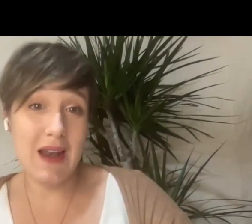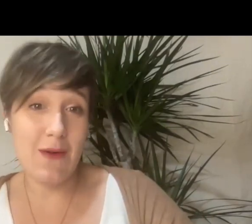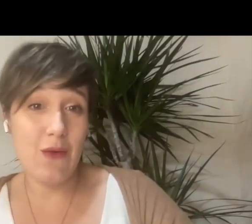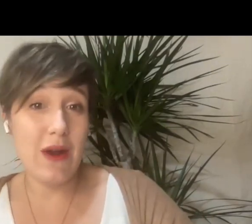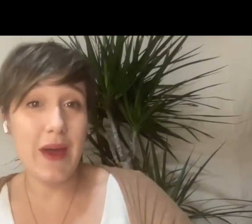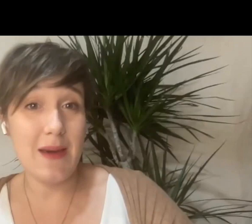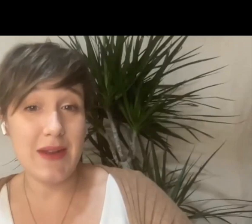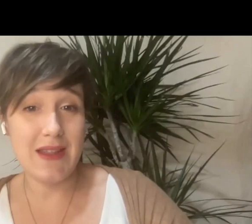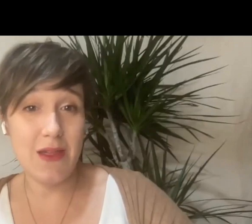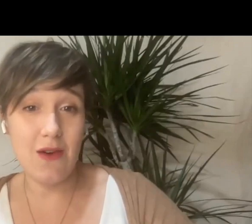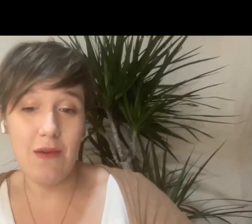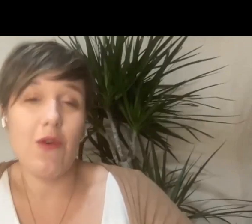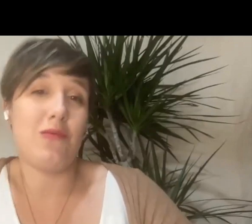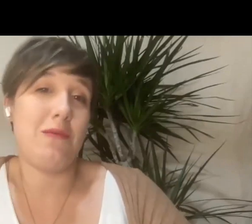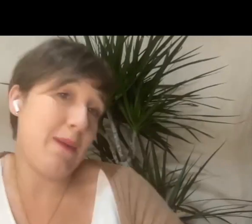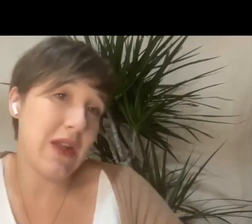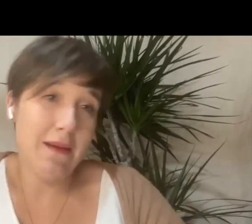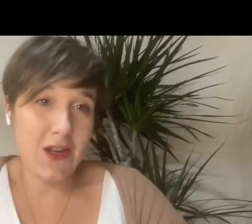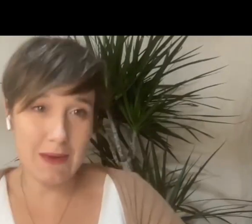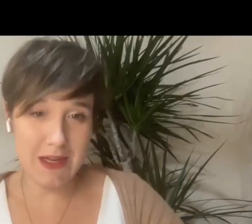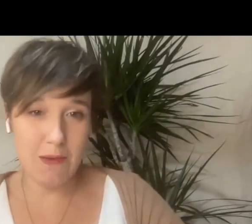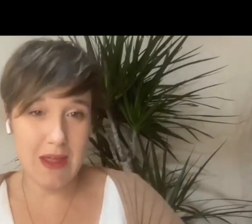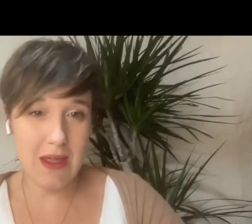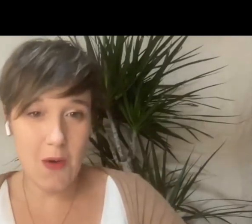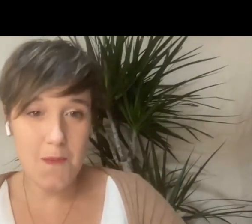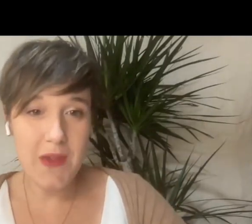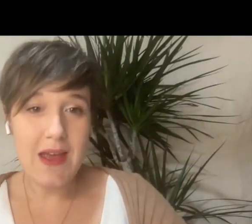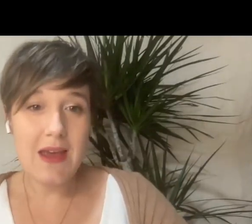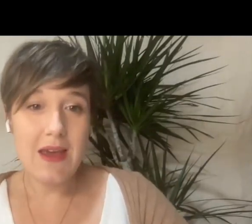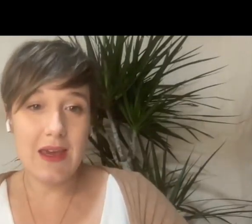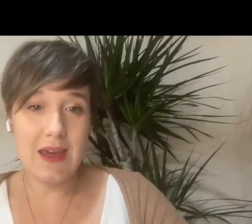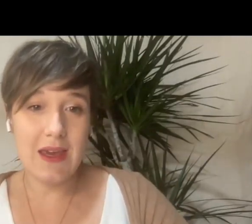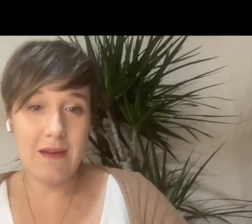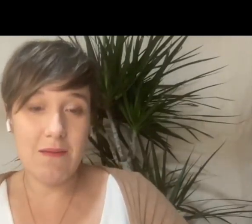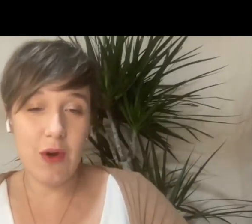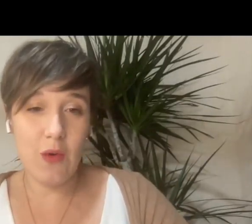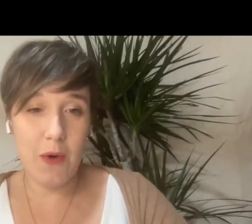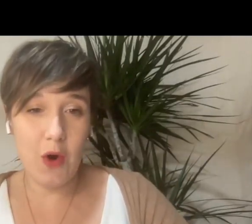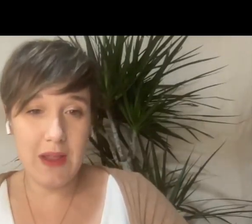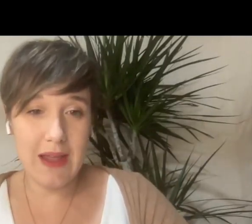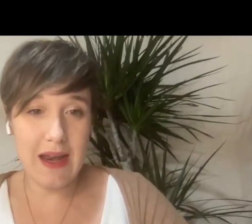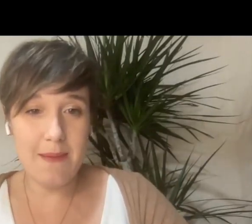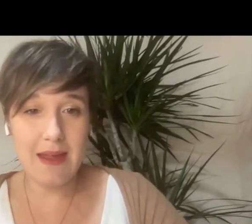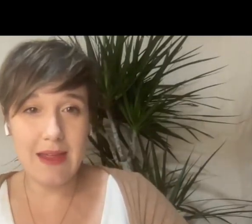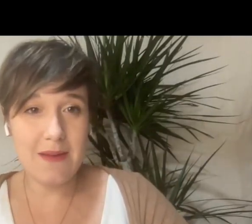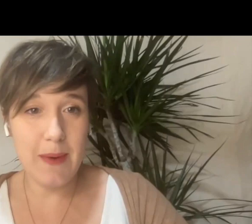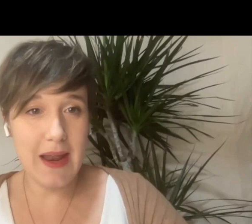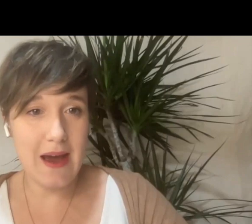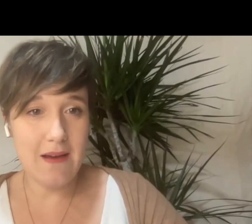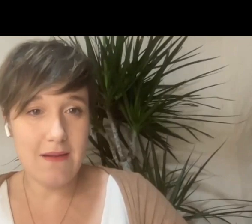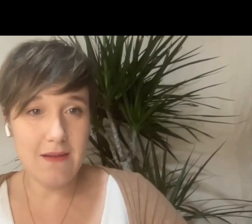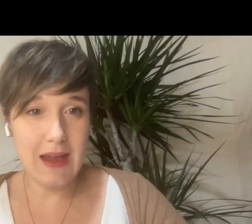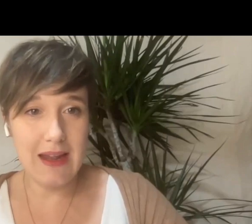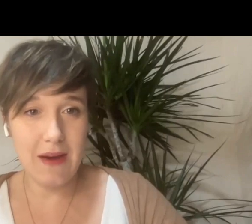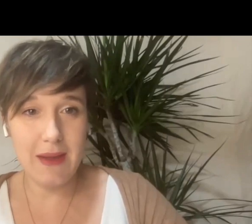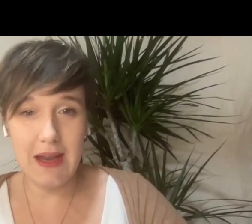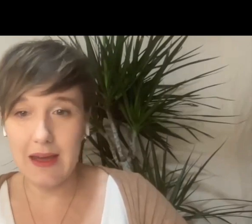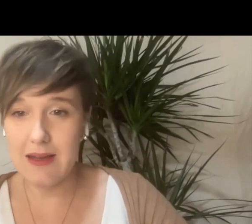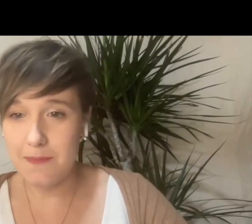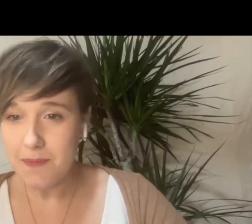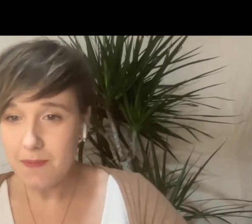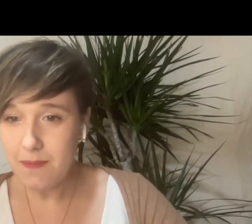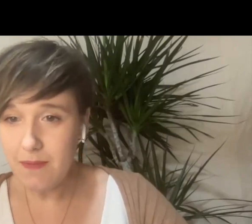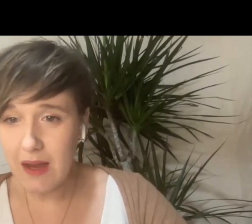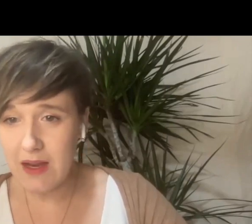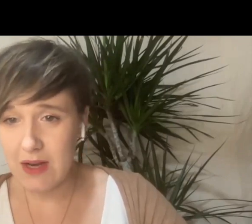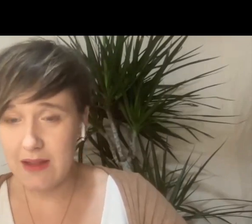pantalla, he elaborado una pequeña presentación, os vamos a hablar sobre el síndrome de Down y, bueno, un poco brindar herramientas para que las